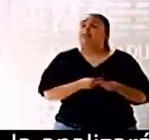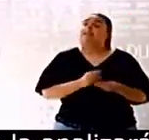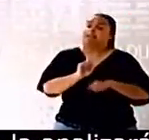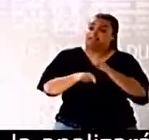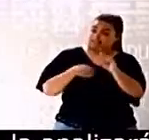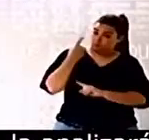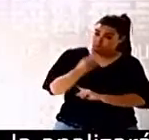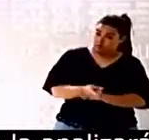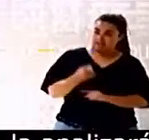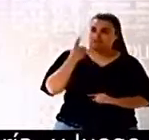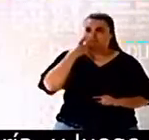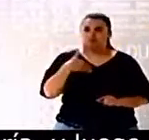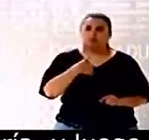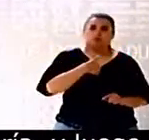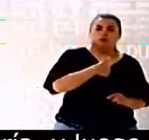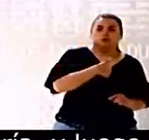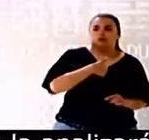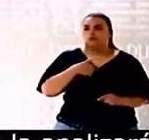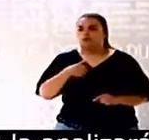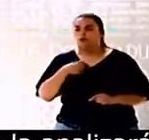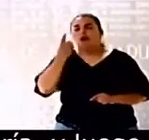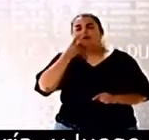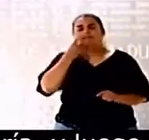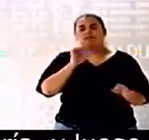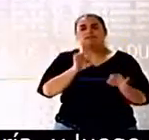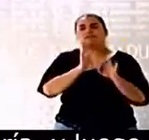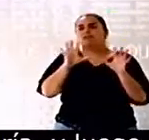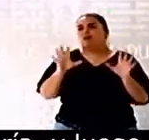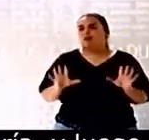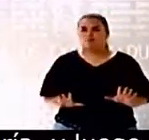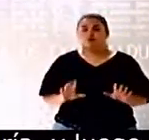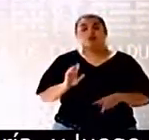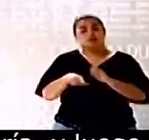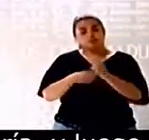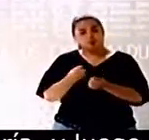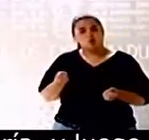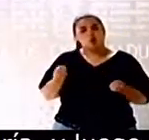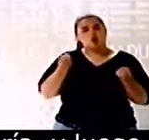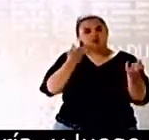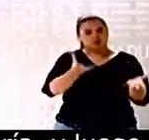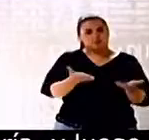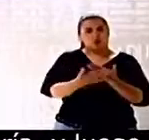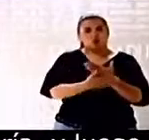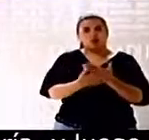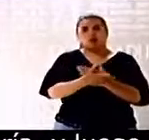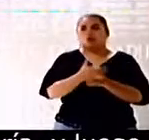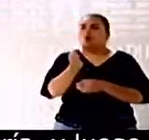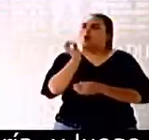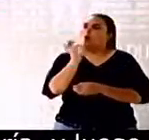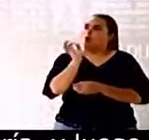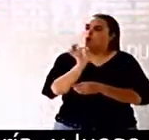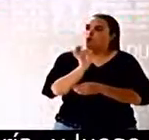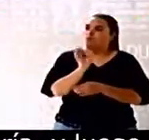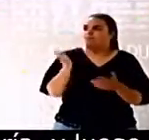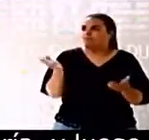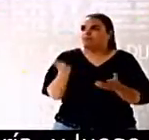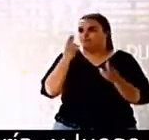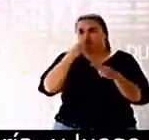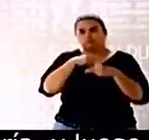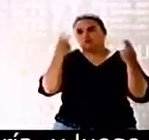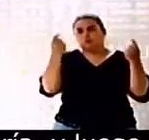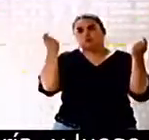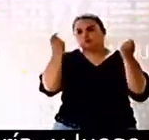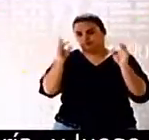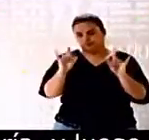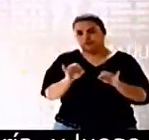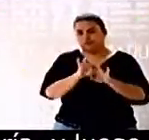un posicionamiento claro que trasladaremos al Gobierno o manifestaremos públicamente,